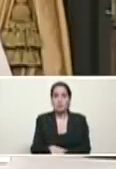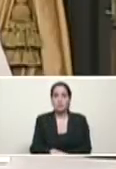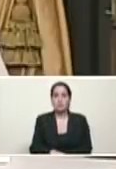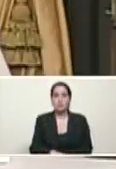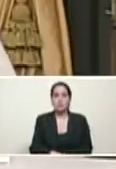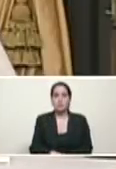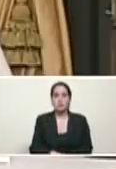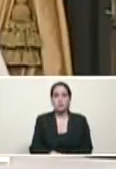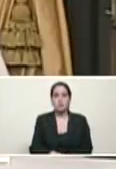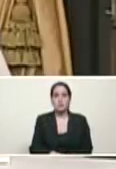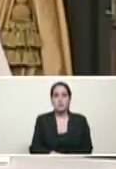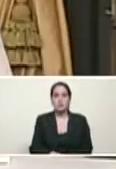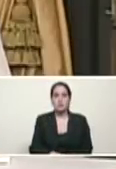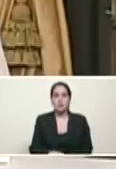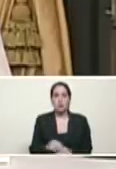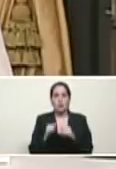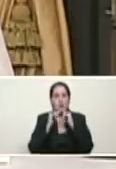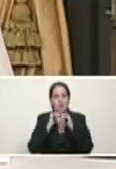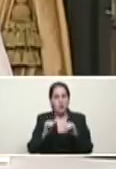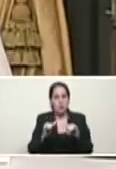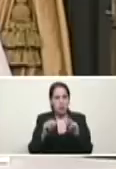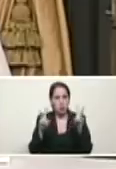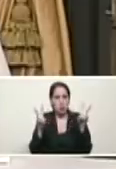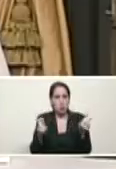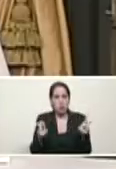debe ser así. Uno de los anuncios que quiero hacer,